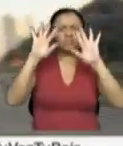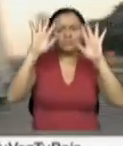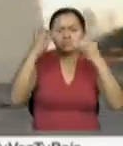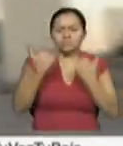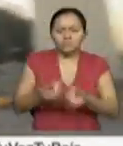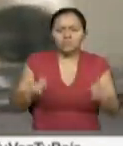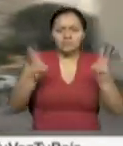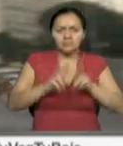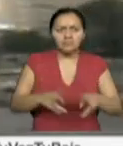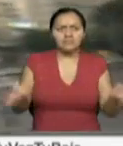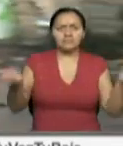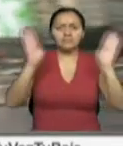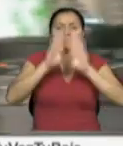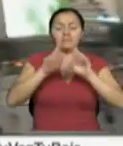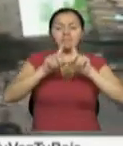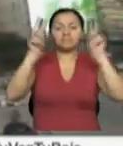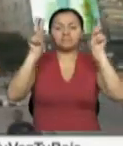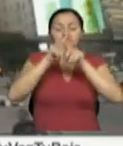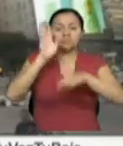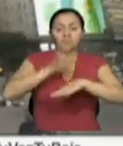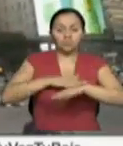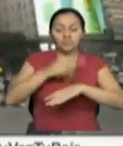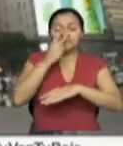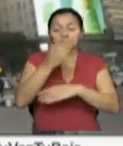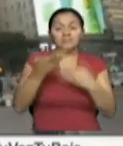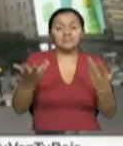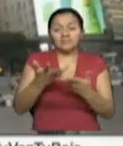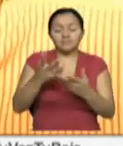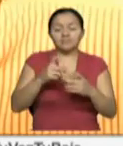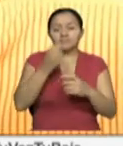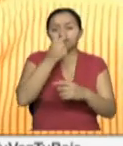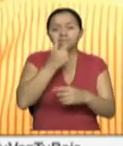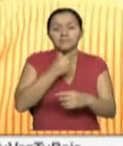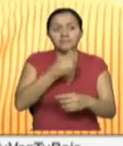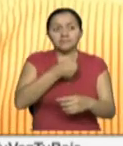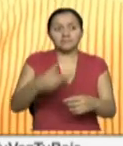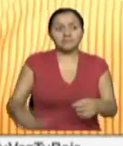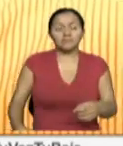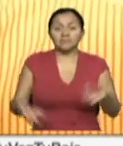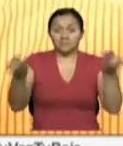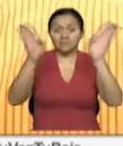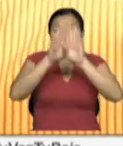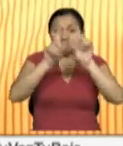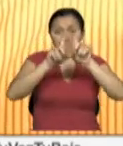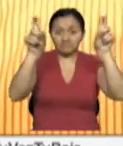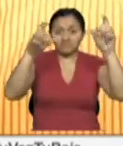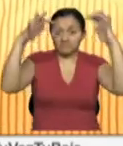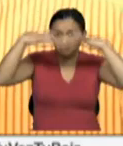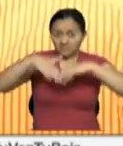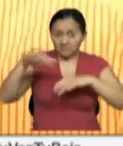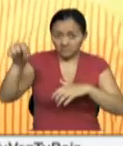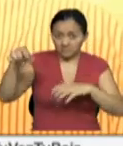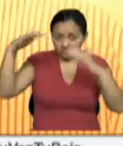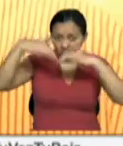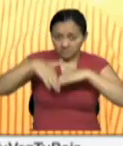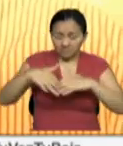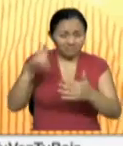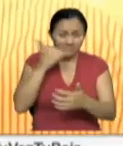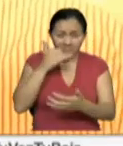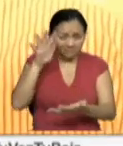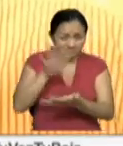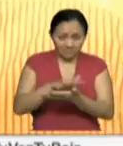calles por el cierre de las empresas debido a las medidas del presidente Macri. Están cerrando empresas, están quebrando, les está yendo